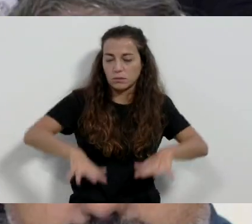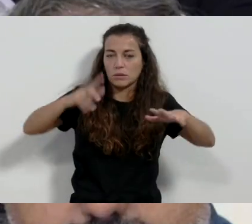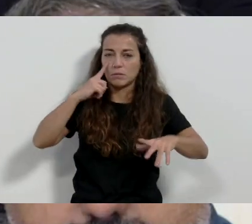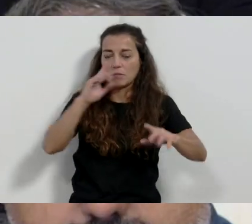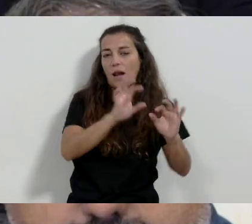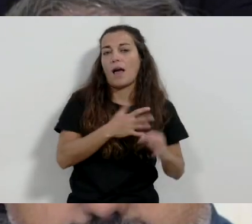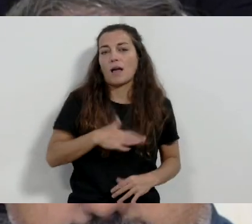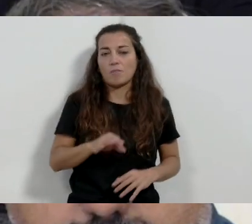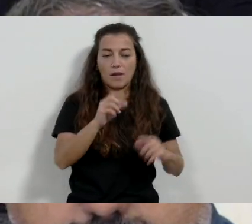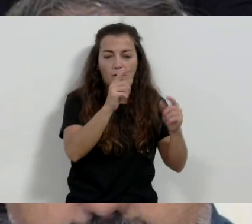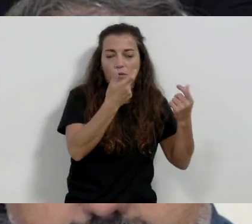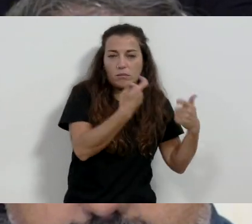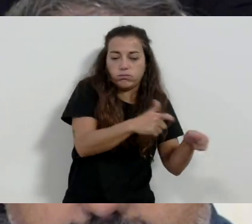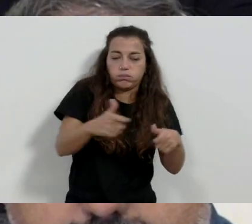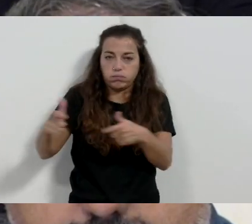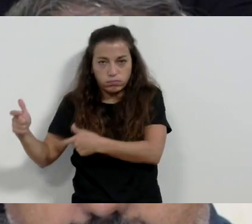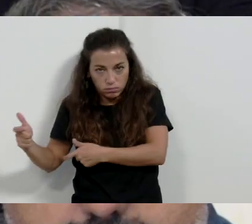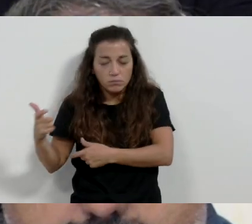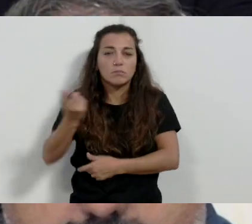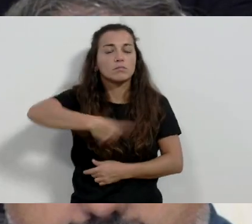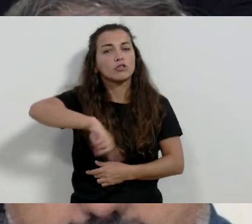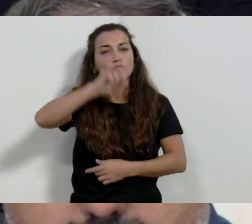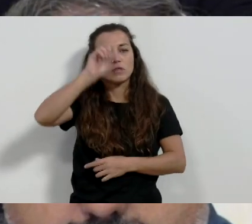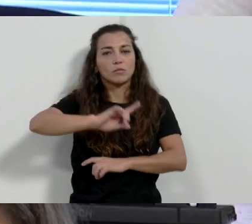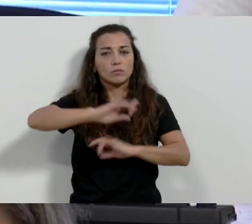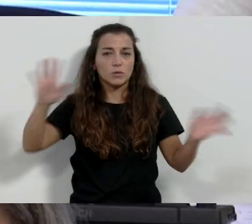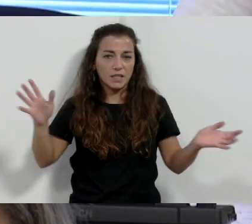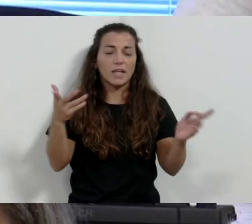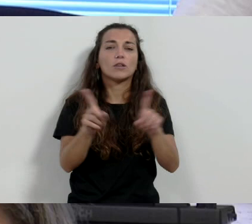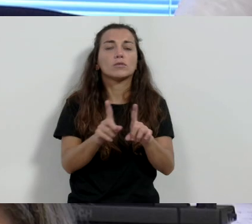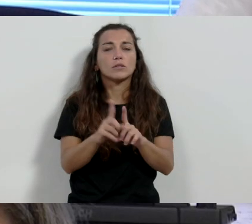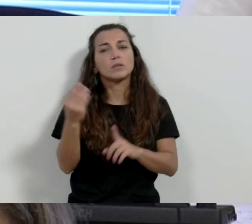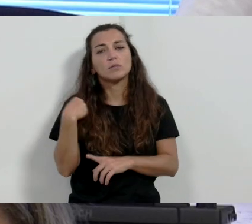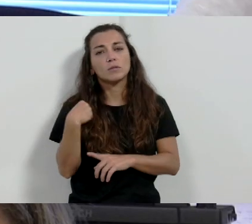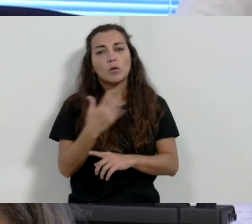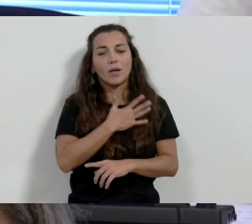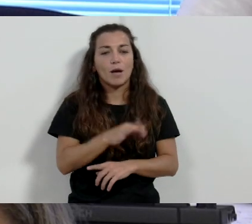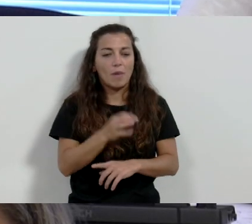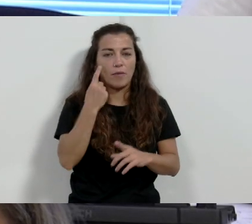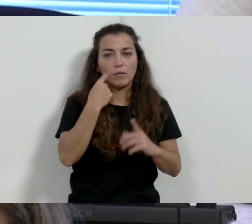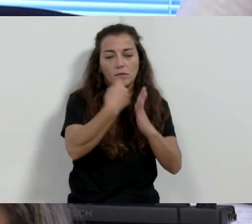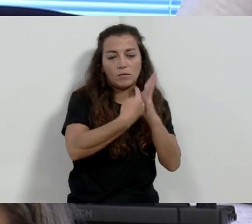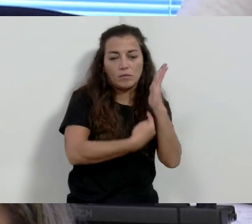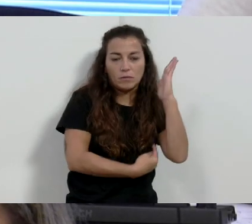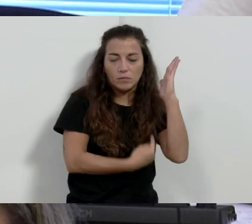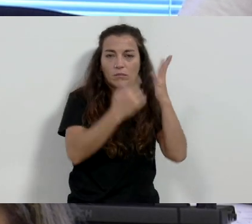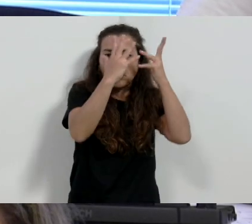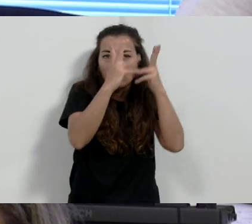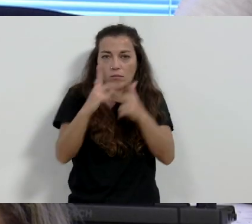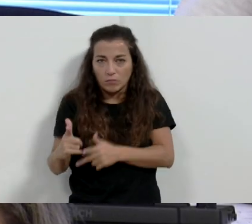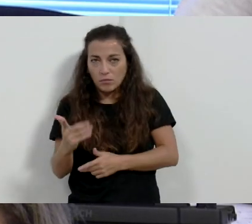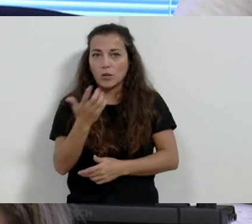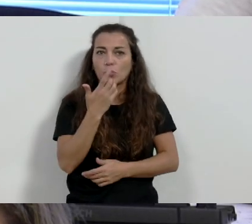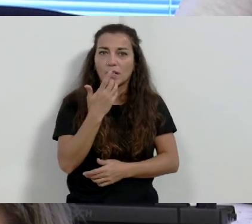¿no? Nosotras tenemos claro qué es lo que es inventariable y qué es lo que no, y hablamos, pues, por ejemplo, desde las pajaritas